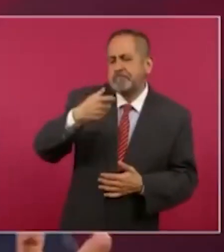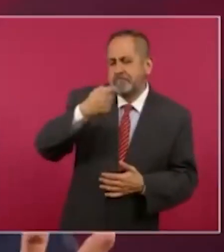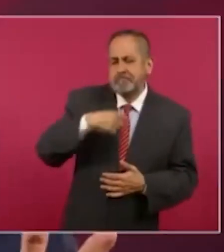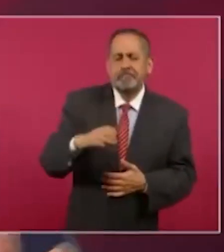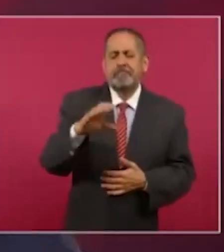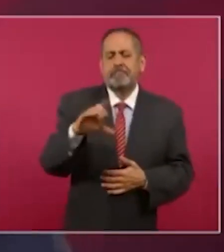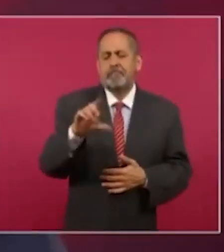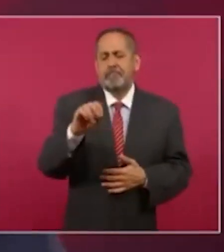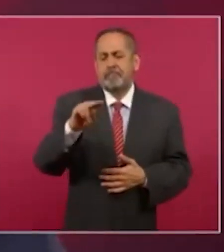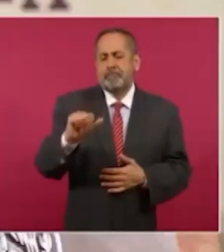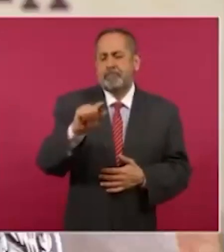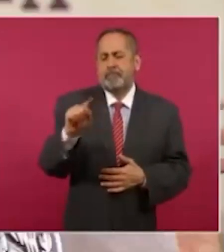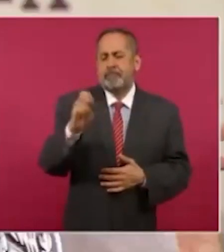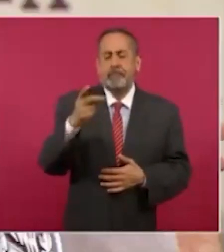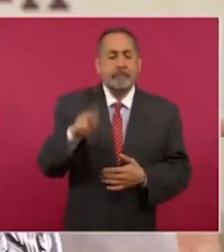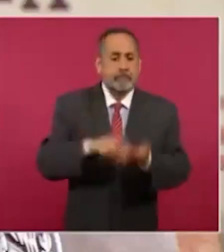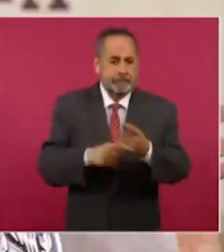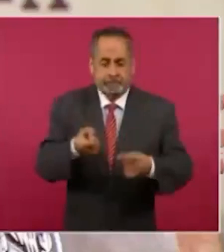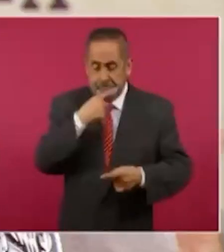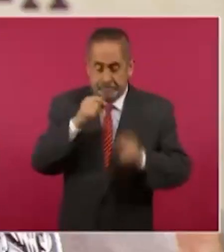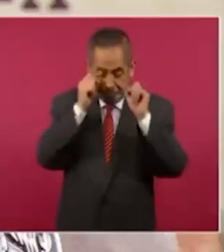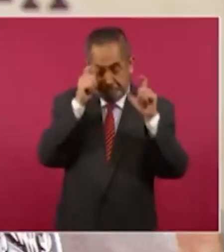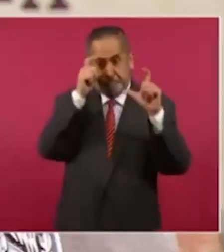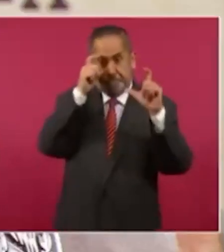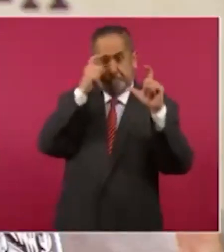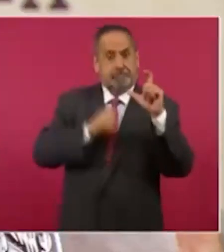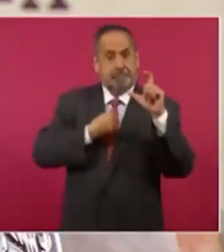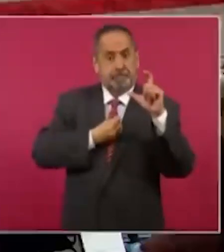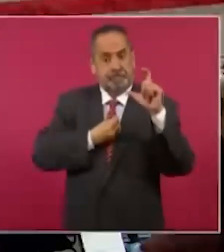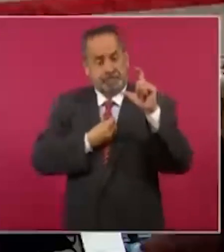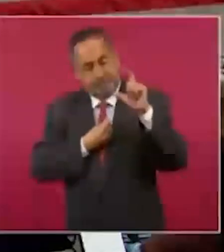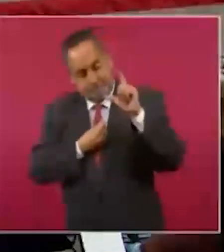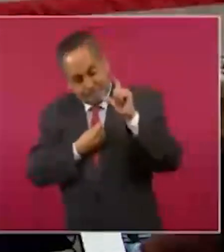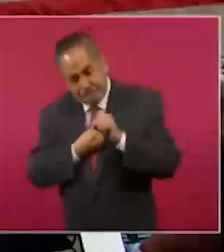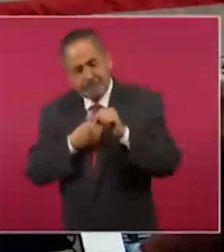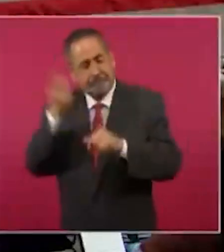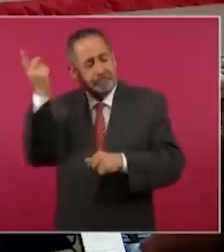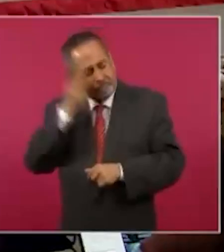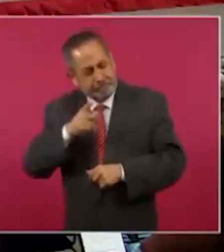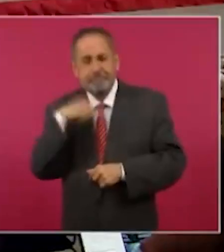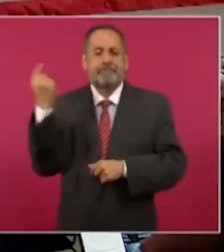sin prescripción médica, se debe llevar inmediatamente al servicio de urgencias más cercano, ya que puede generar